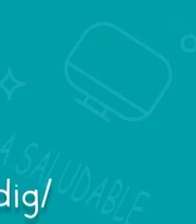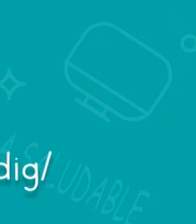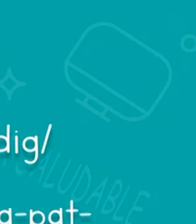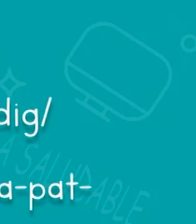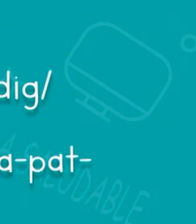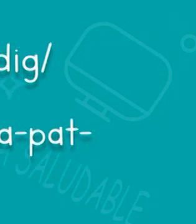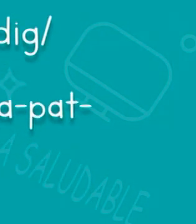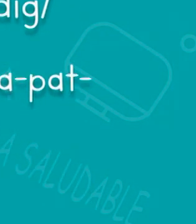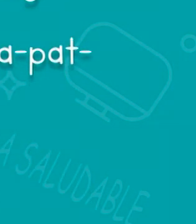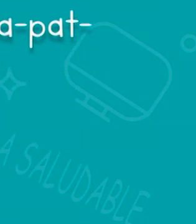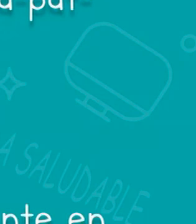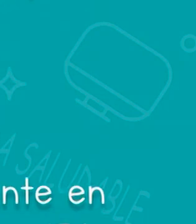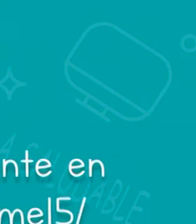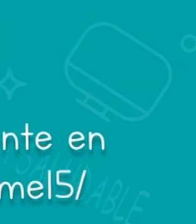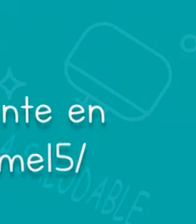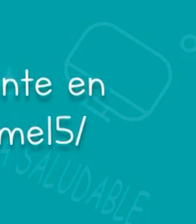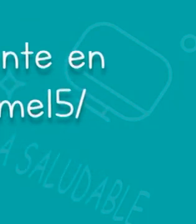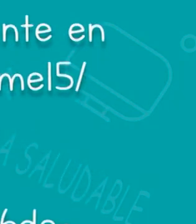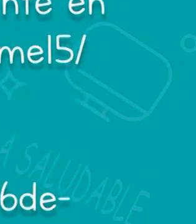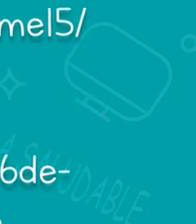¡Gracias! ¡Gracias!